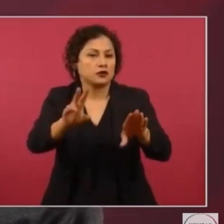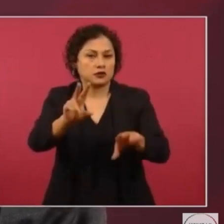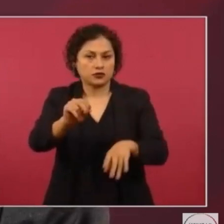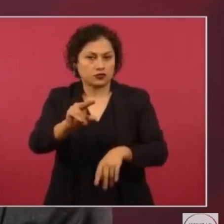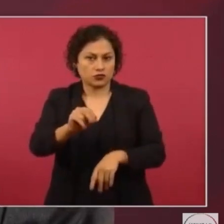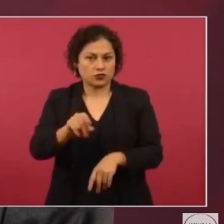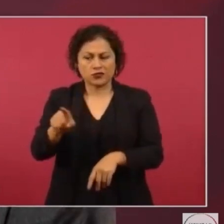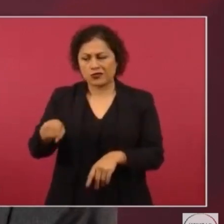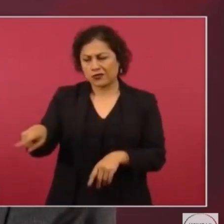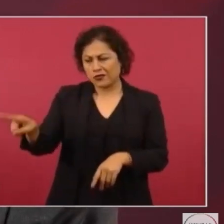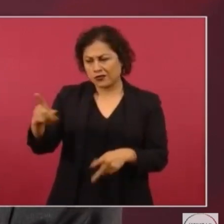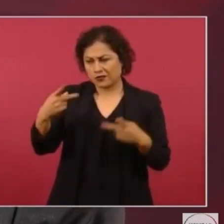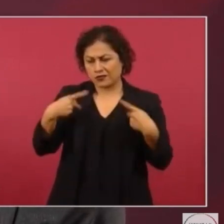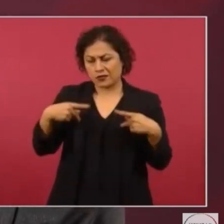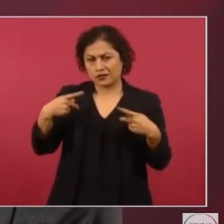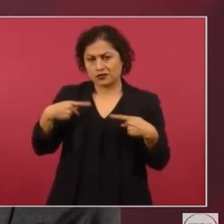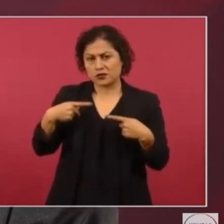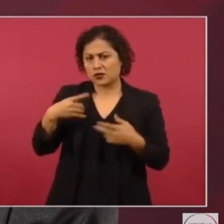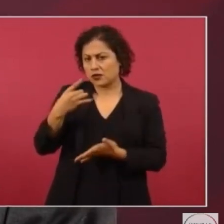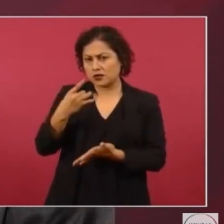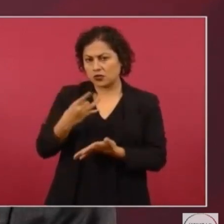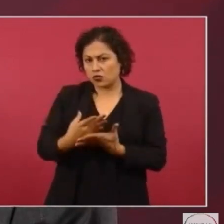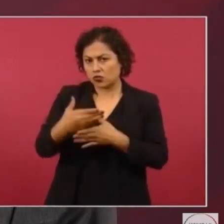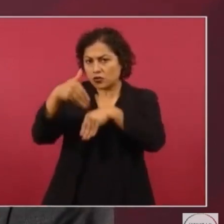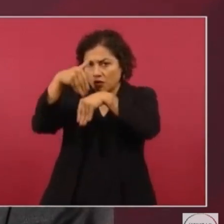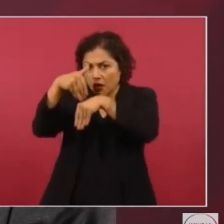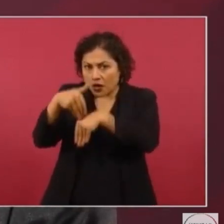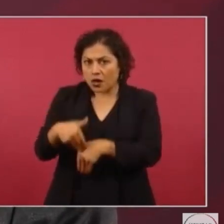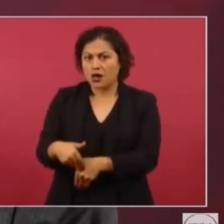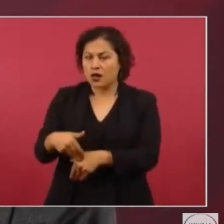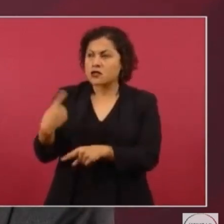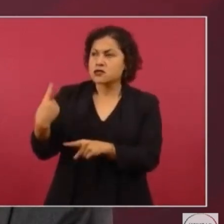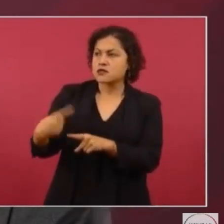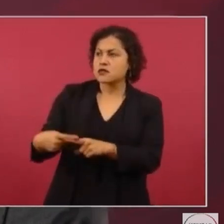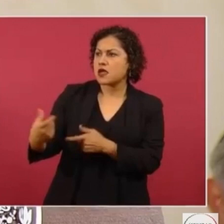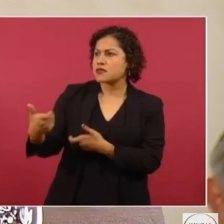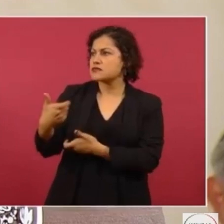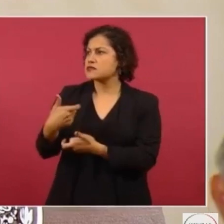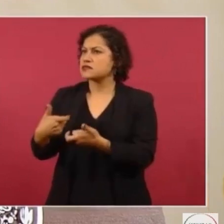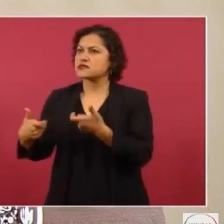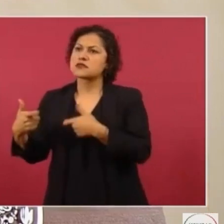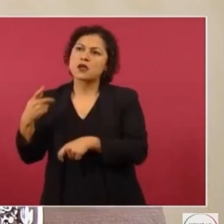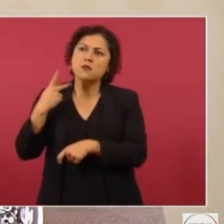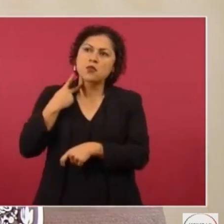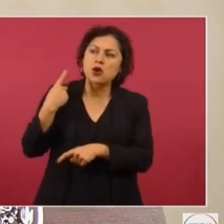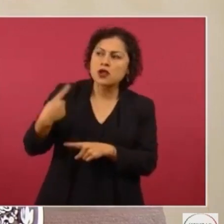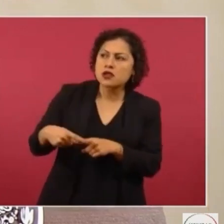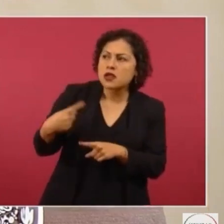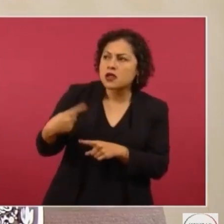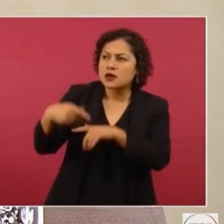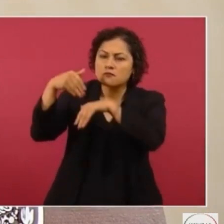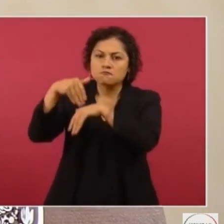hombres al servicio del poder económico y del poder político,